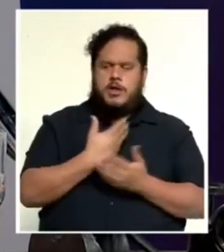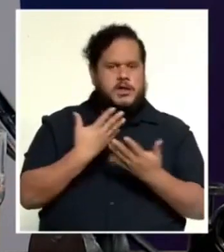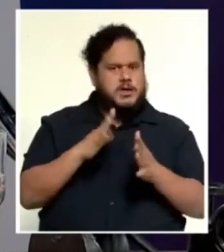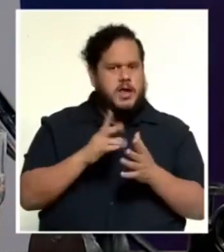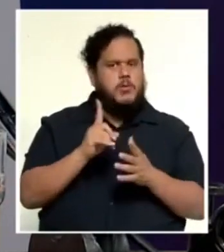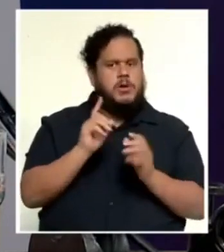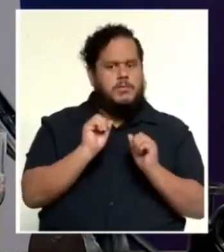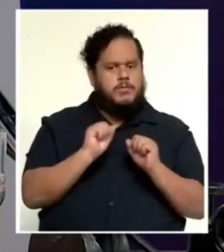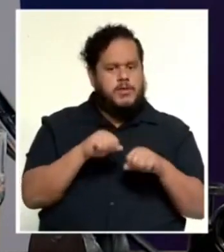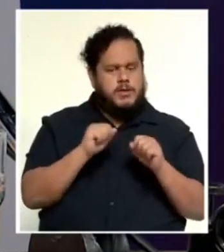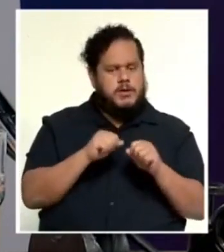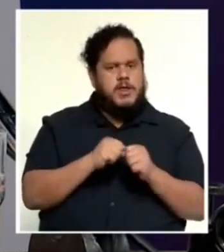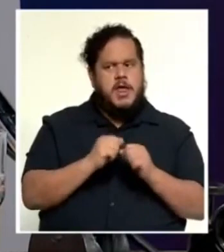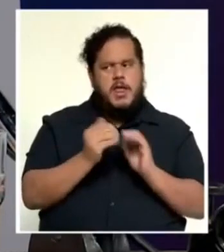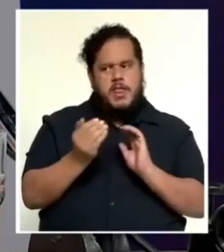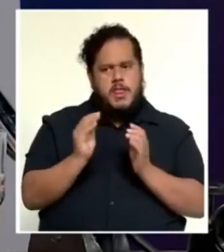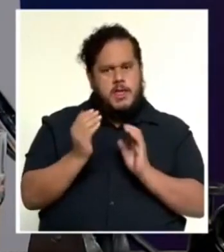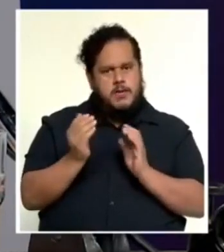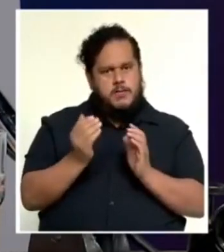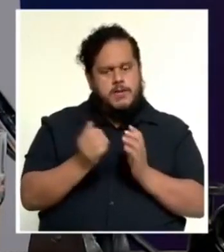una posibilidad de comparar